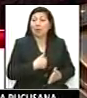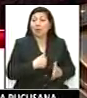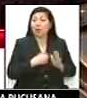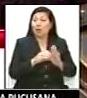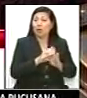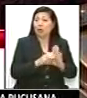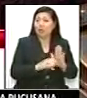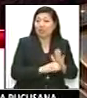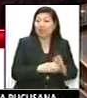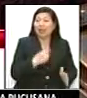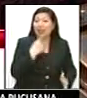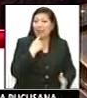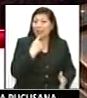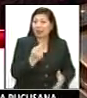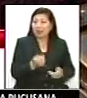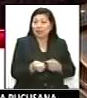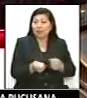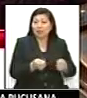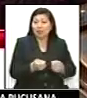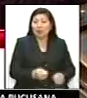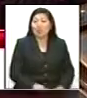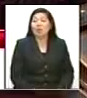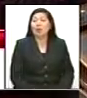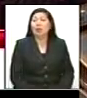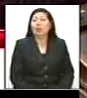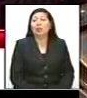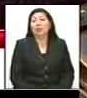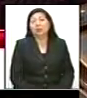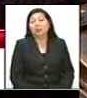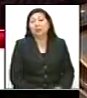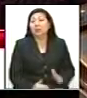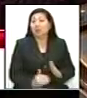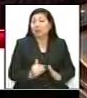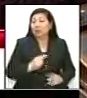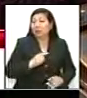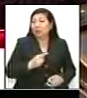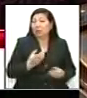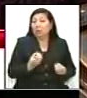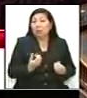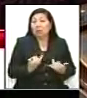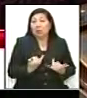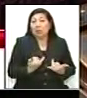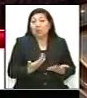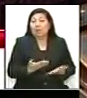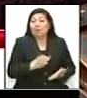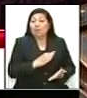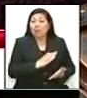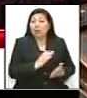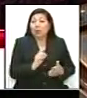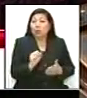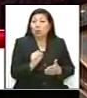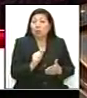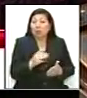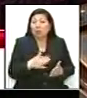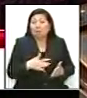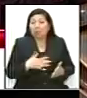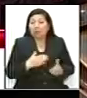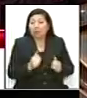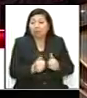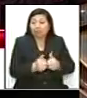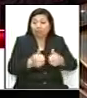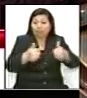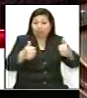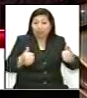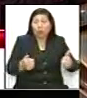Constitución establece los mecanismos por los cuales un alto funcionario, como es el caso de los fiscales supremos, puede ser separado